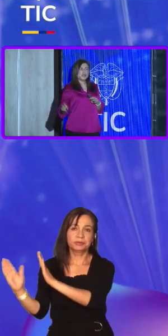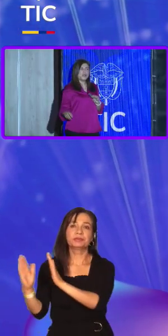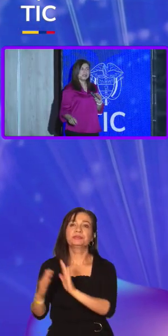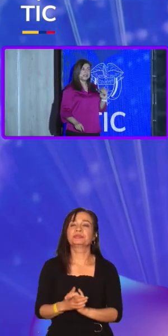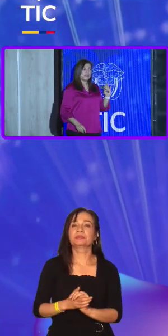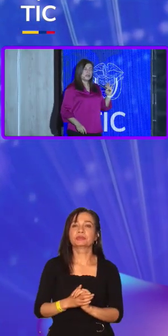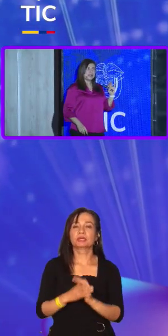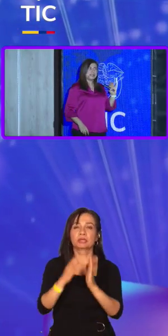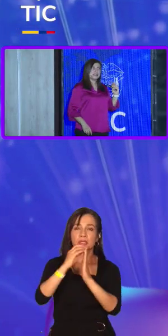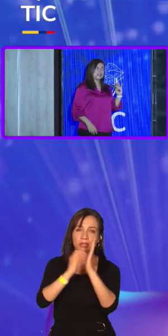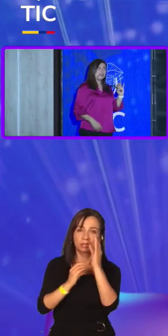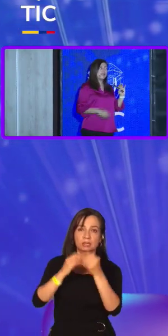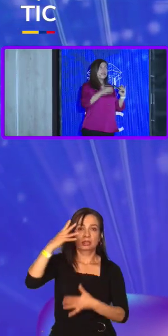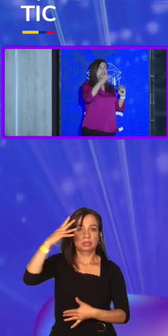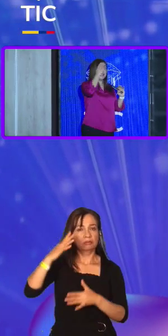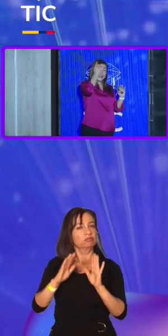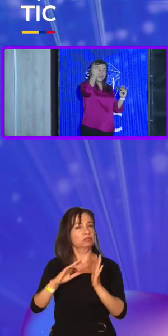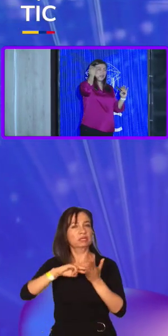Tener datos